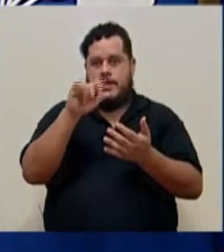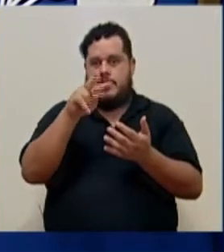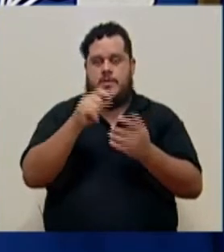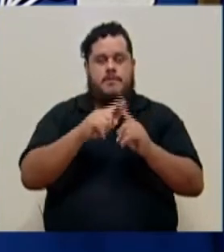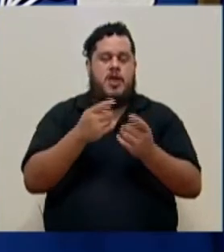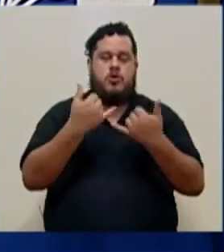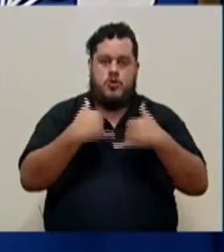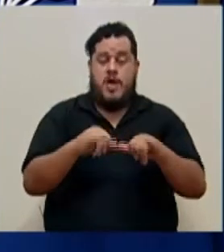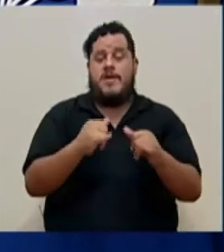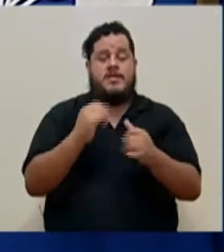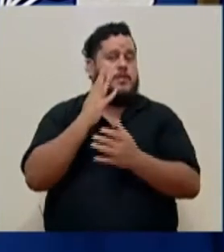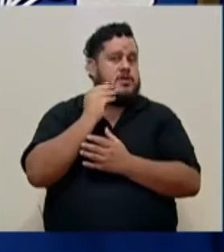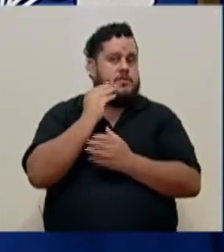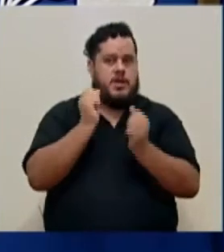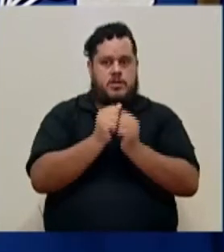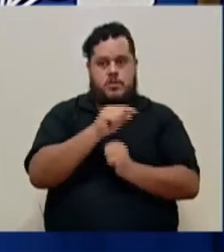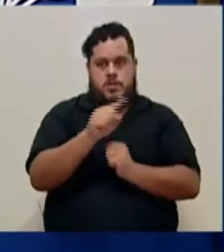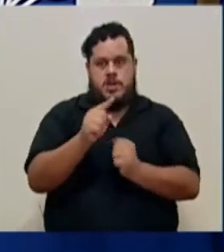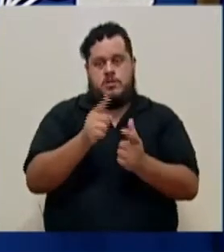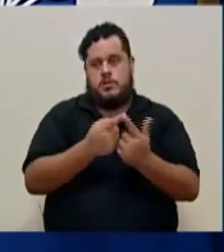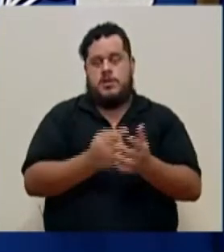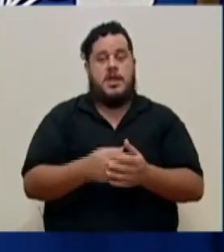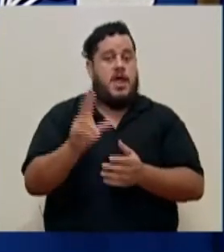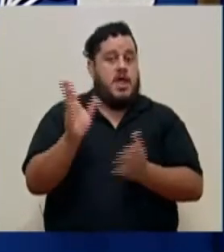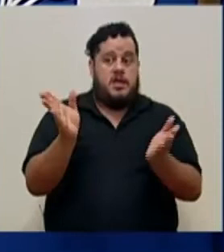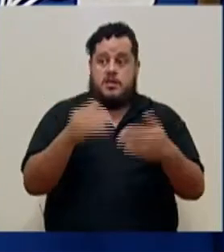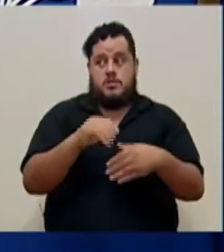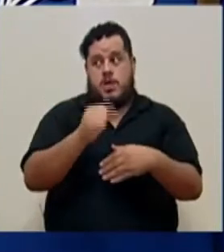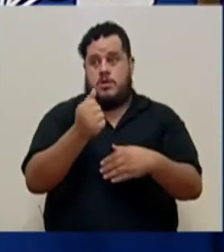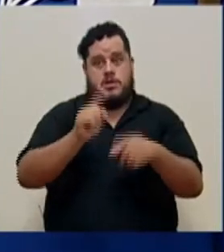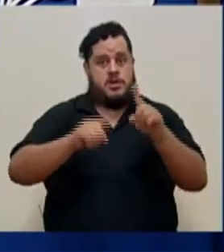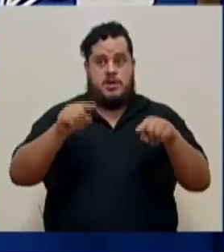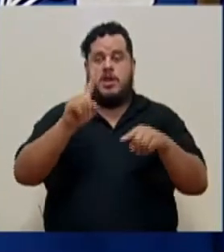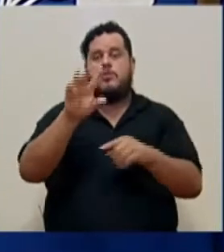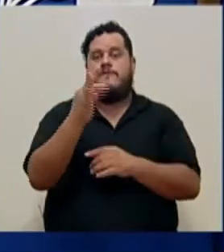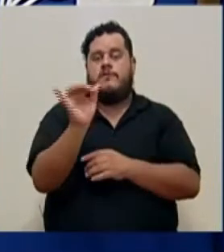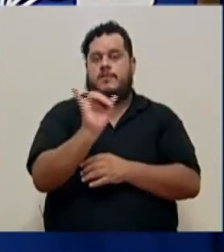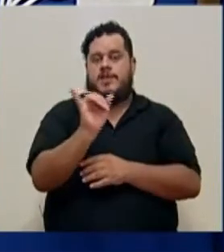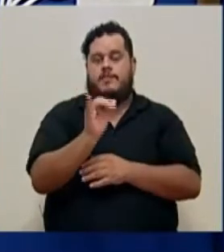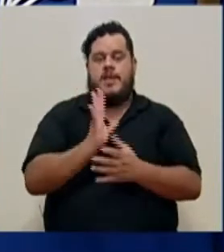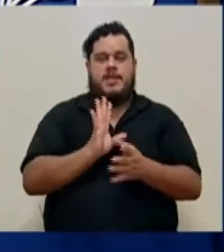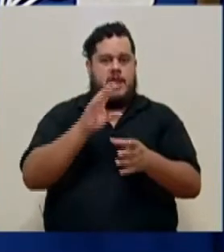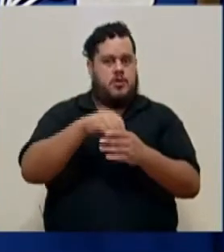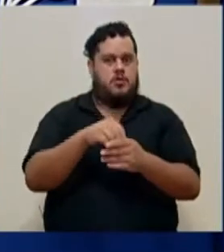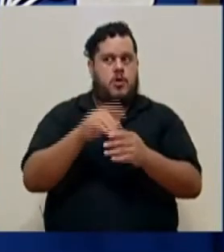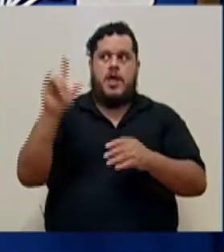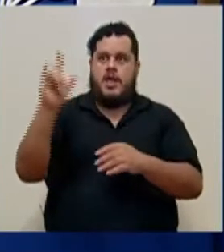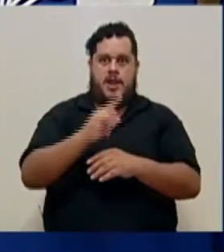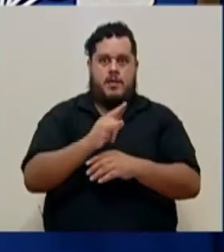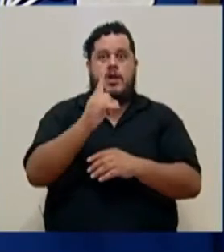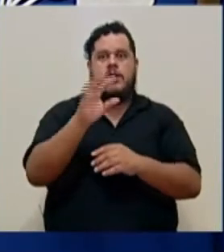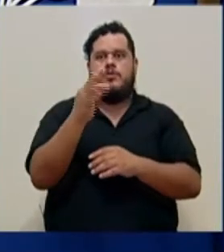apenas experimentando con respecto a esto. Así que, al no haber otras alternativas, es una forma también de, incluso en el avión, que es un